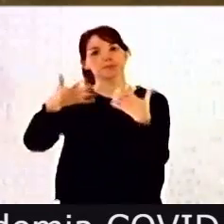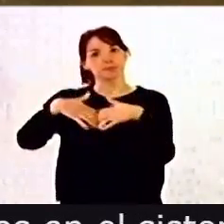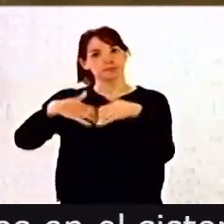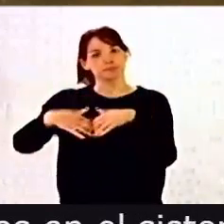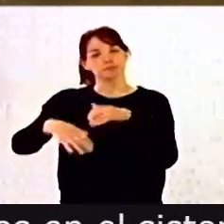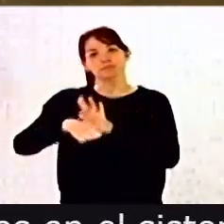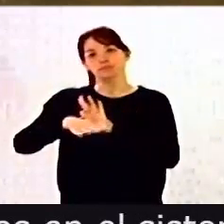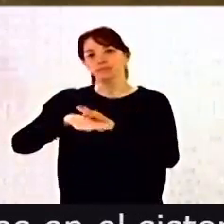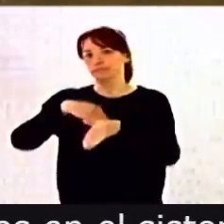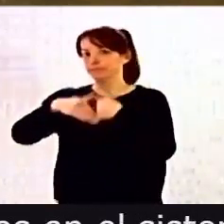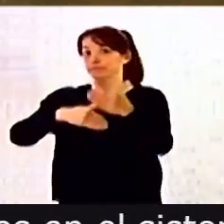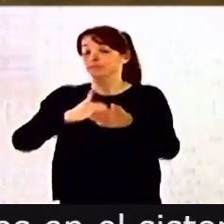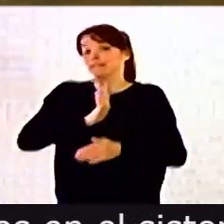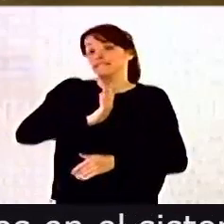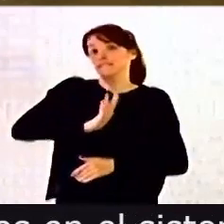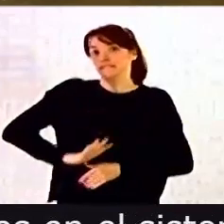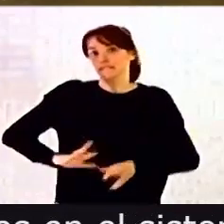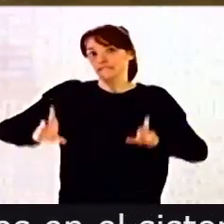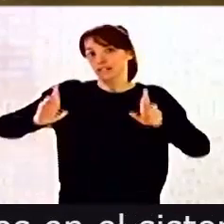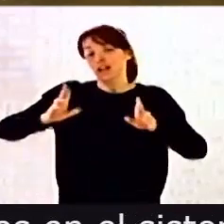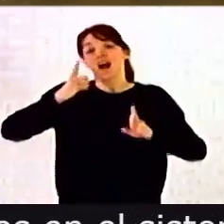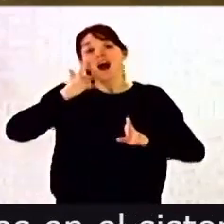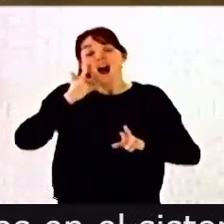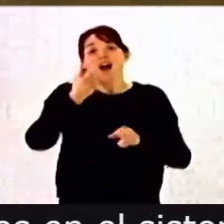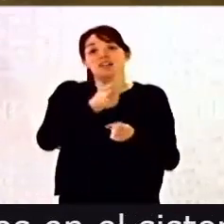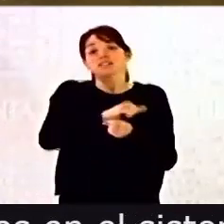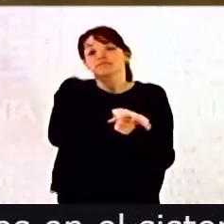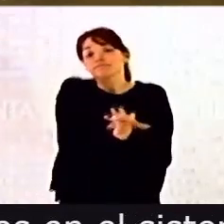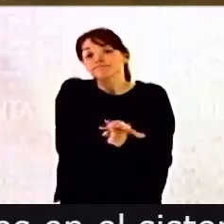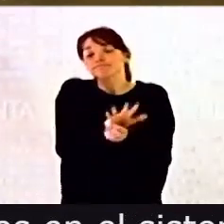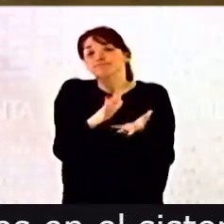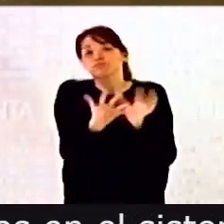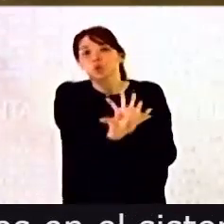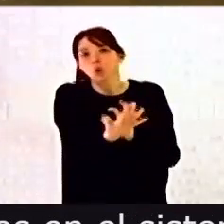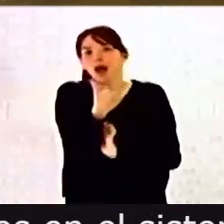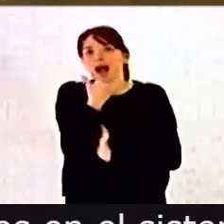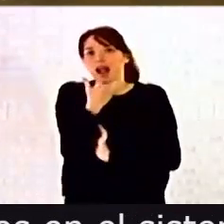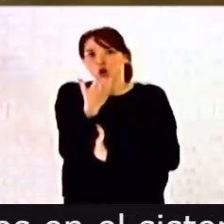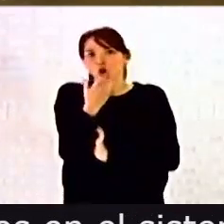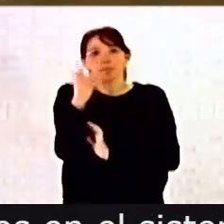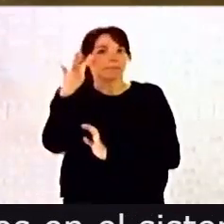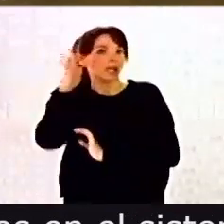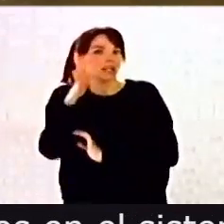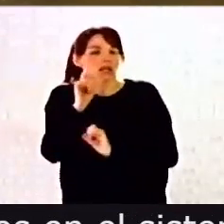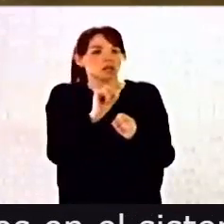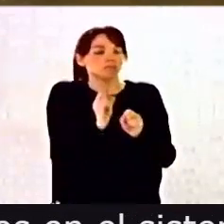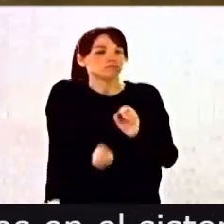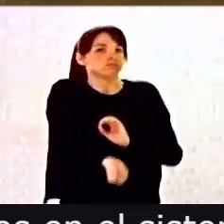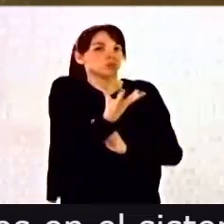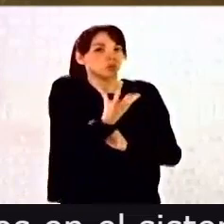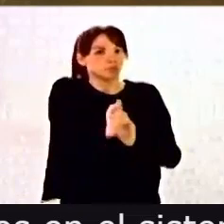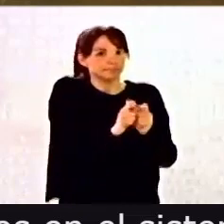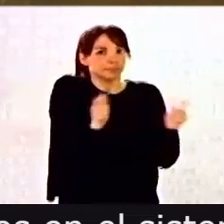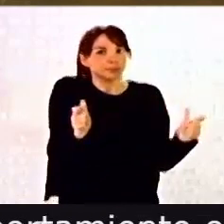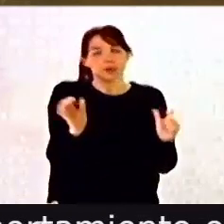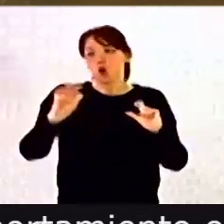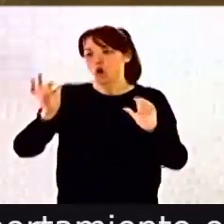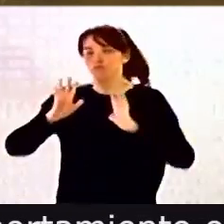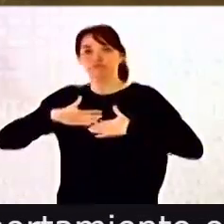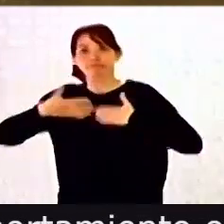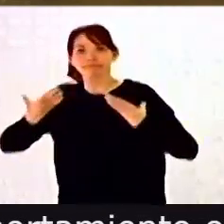si la pandemia tuviera un comportamiento en varios brotes o por si viniese otro brote